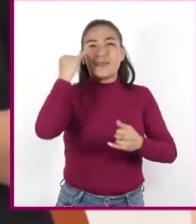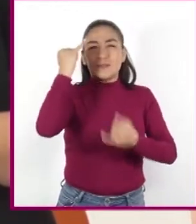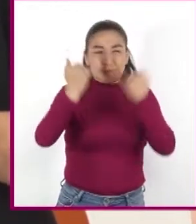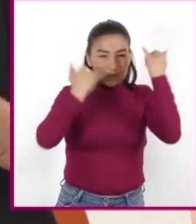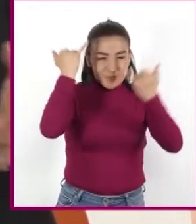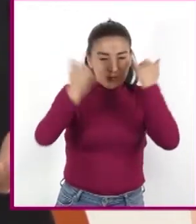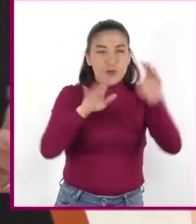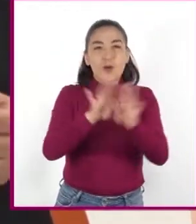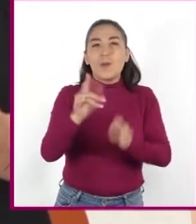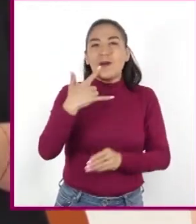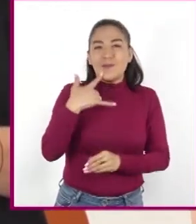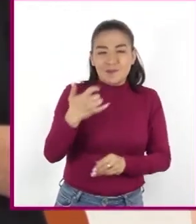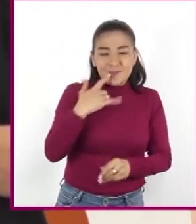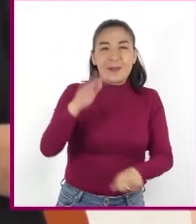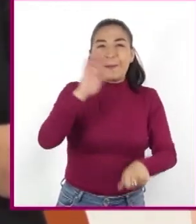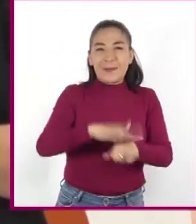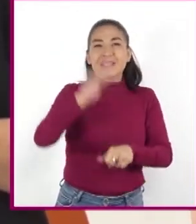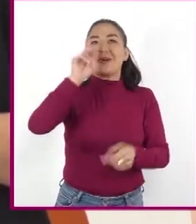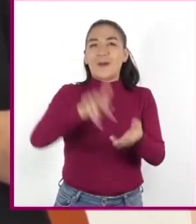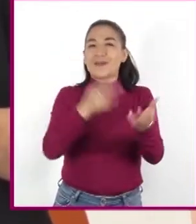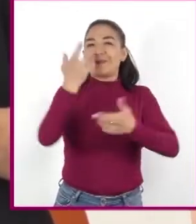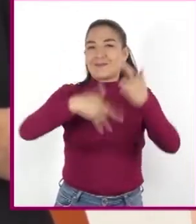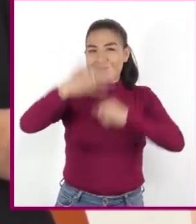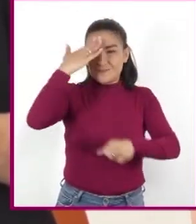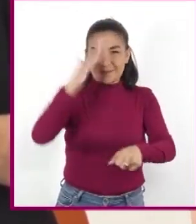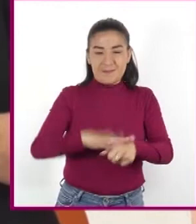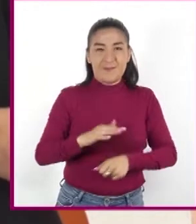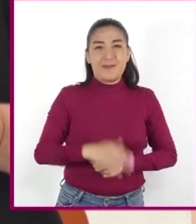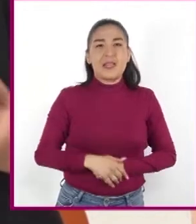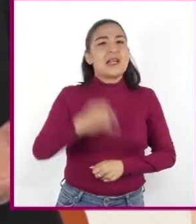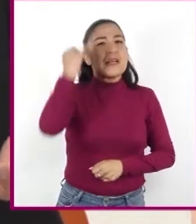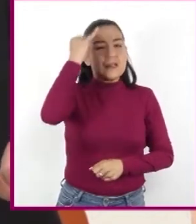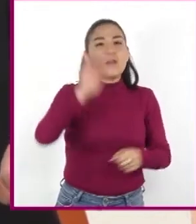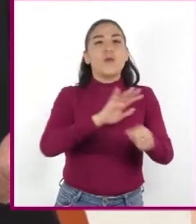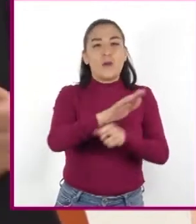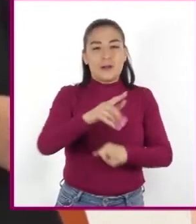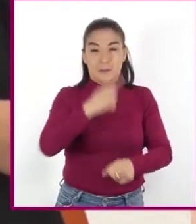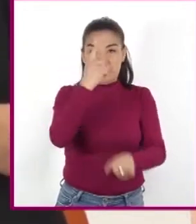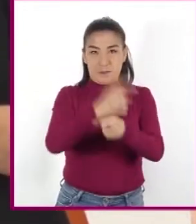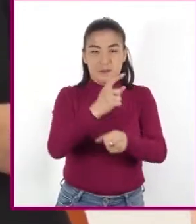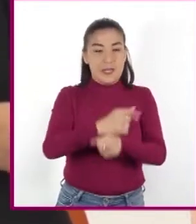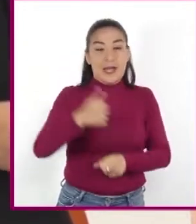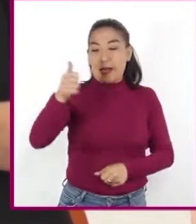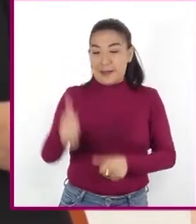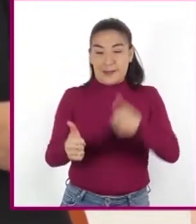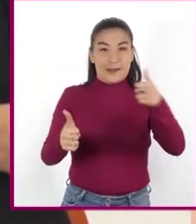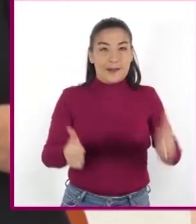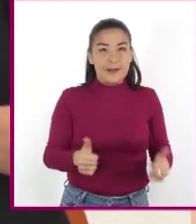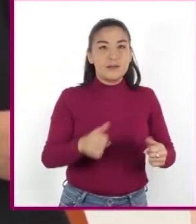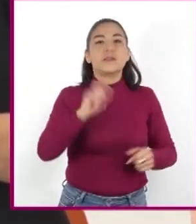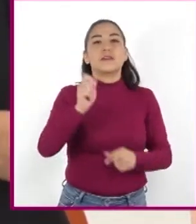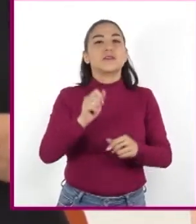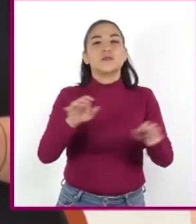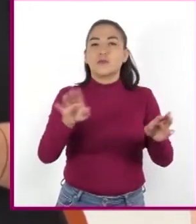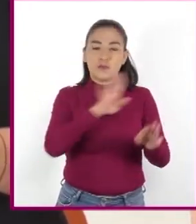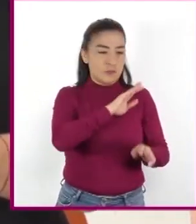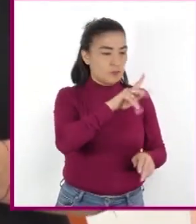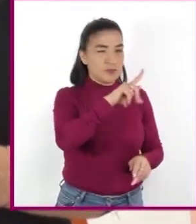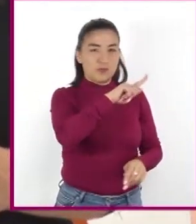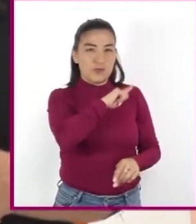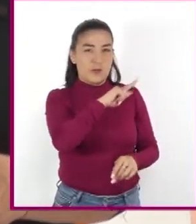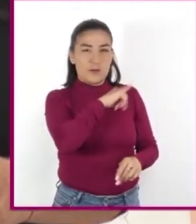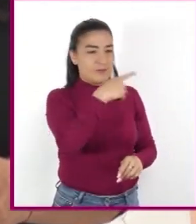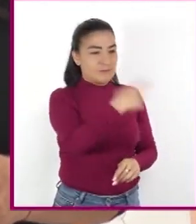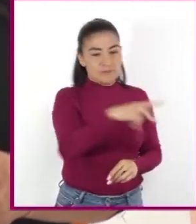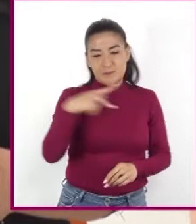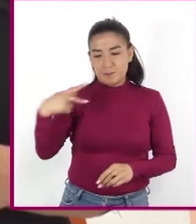hoy. Las reglas son las siguientes. 1. Cada una de ustedes competirá de manera individual.